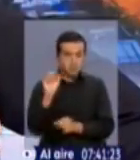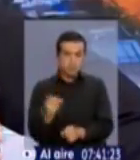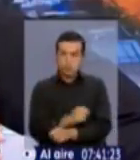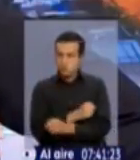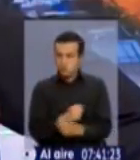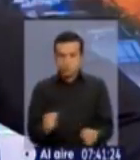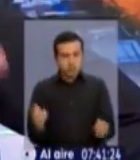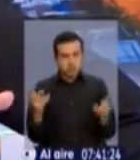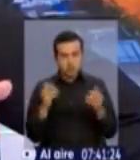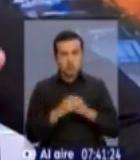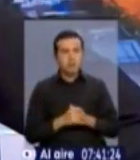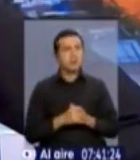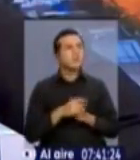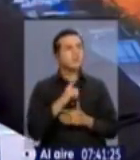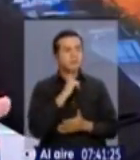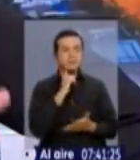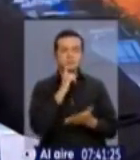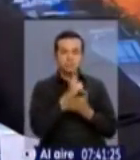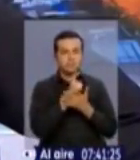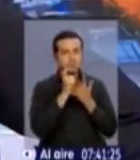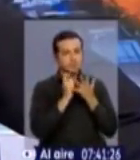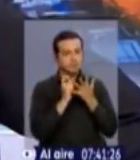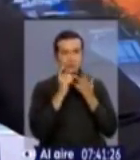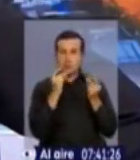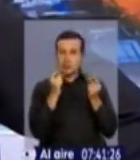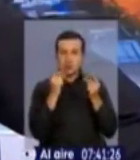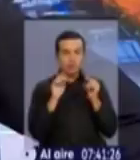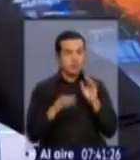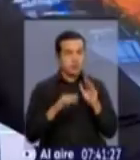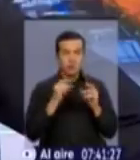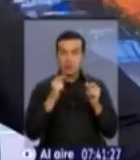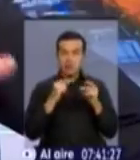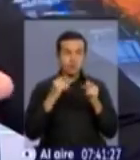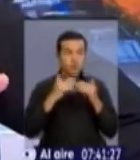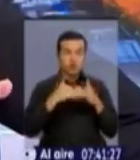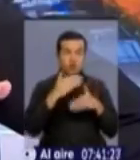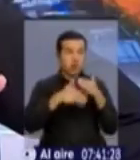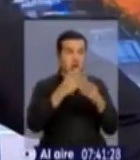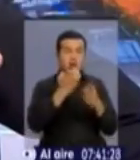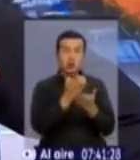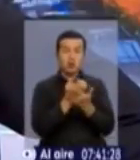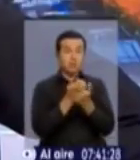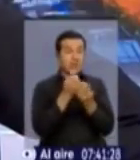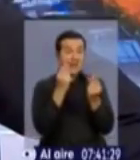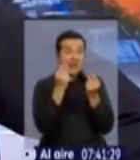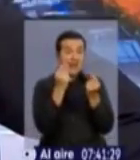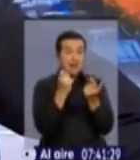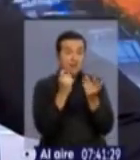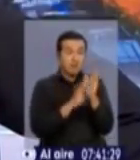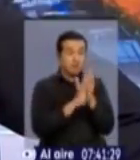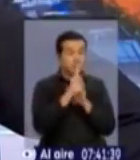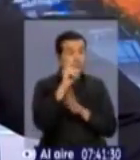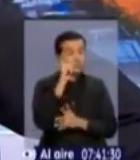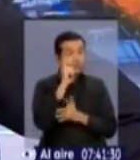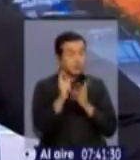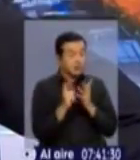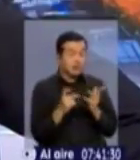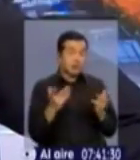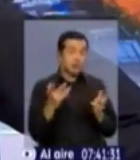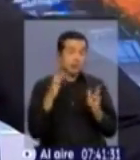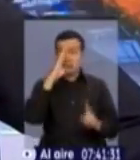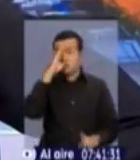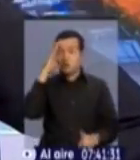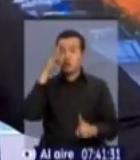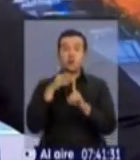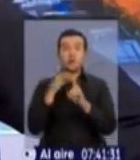poner lo cierto es que hay que poner el pie en el acelerador para proteger nuestra economía y asegurar un crecimiento de la economía porque el objetivo final debe de ser la